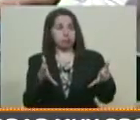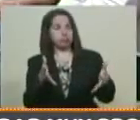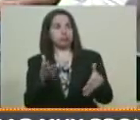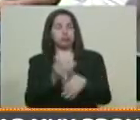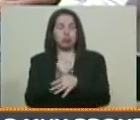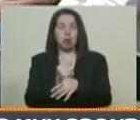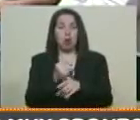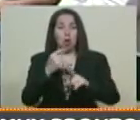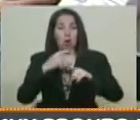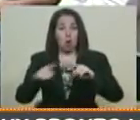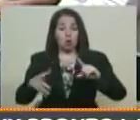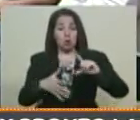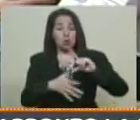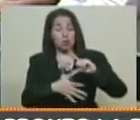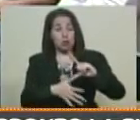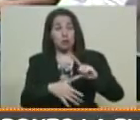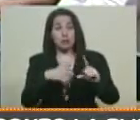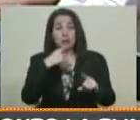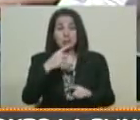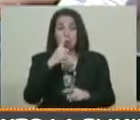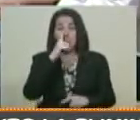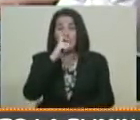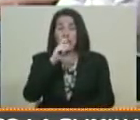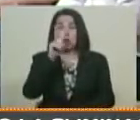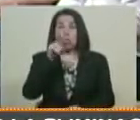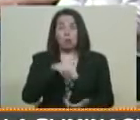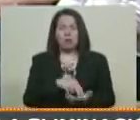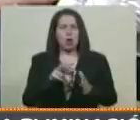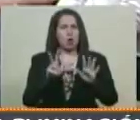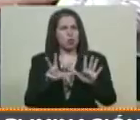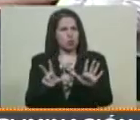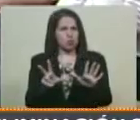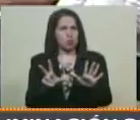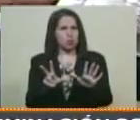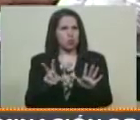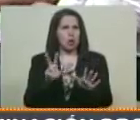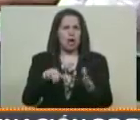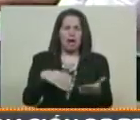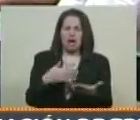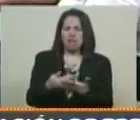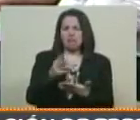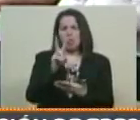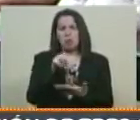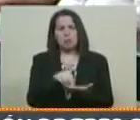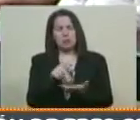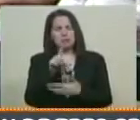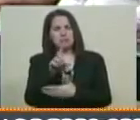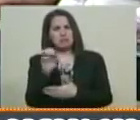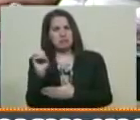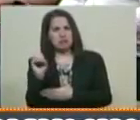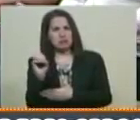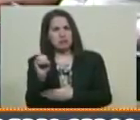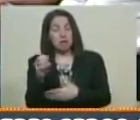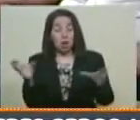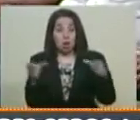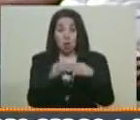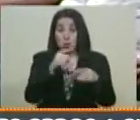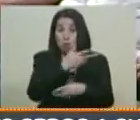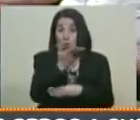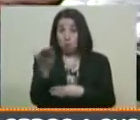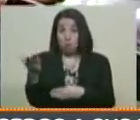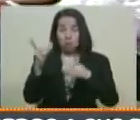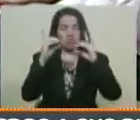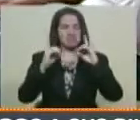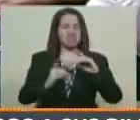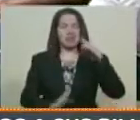otros continentes, como les acabo de mencionar. Pero en el año 2008 a 2010, la agrupación decide realizar una